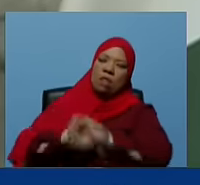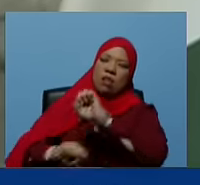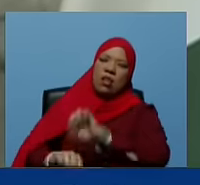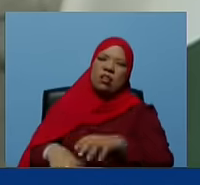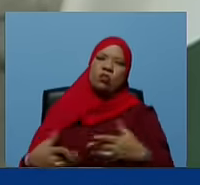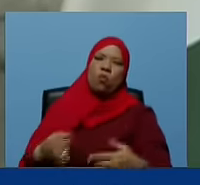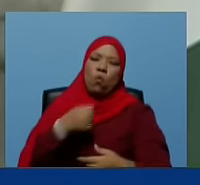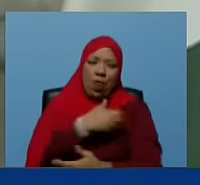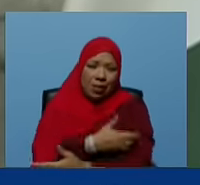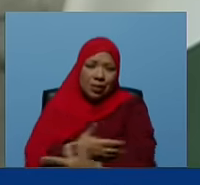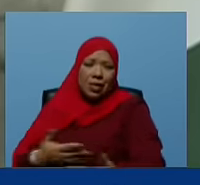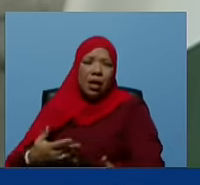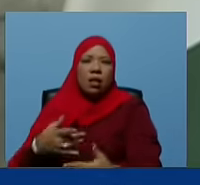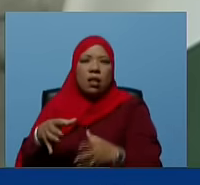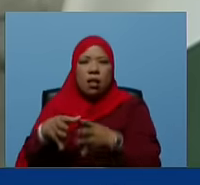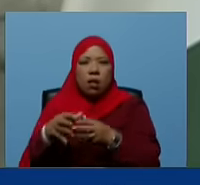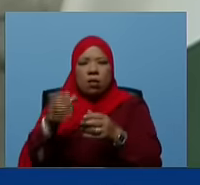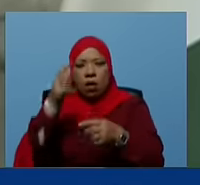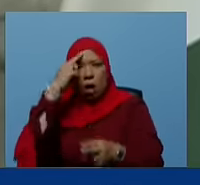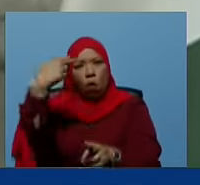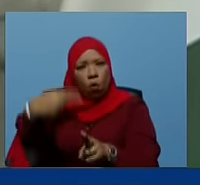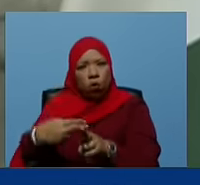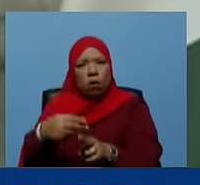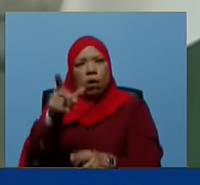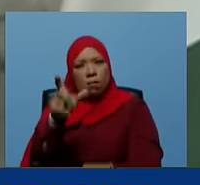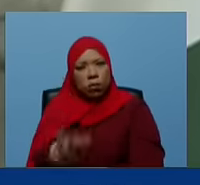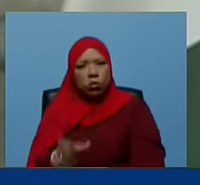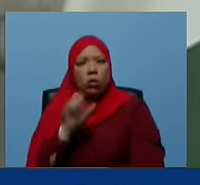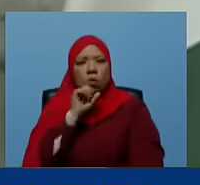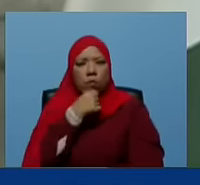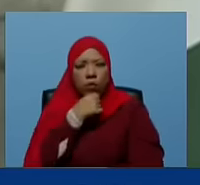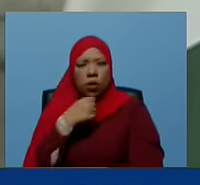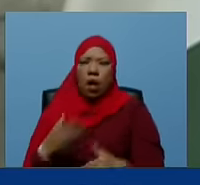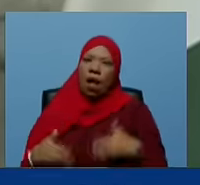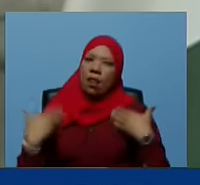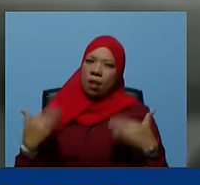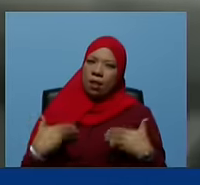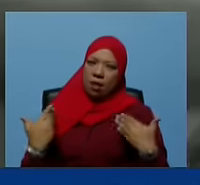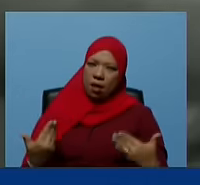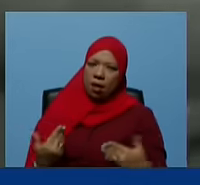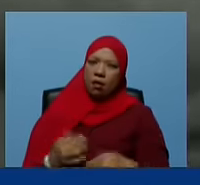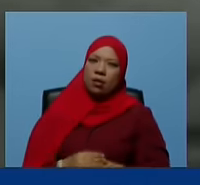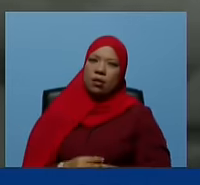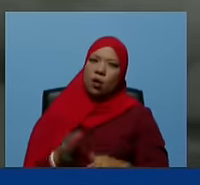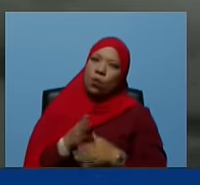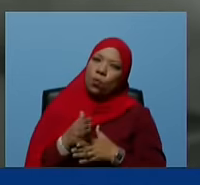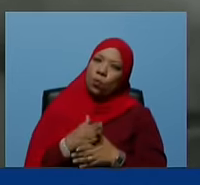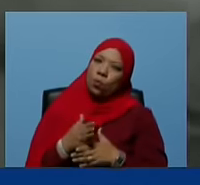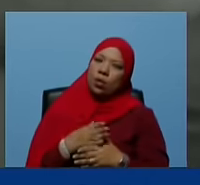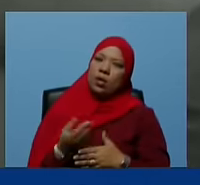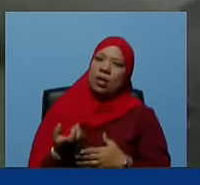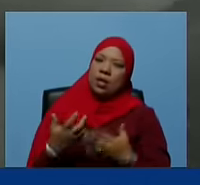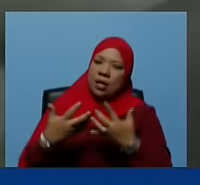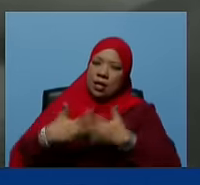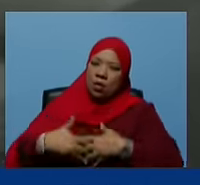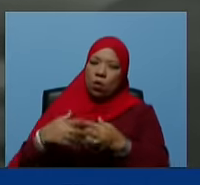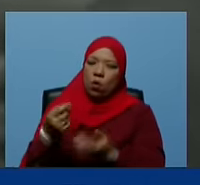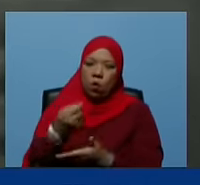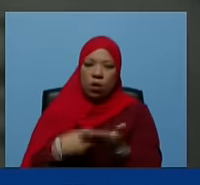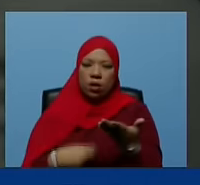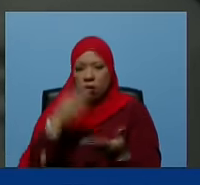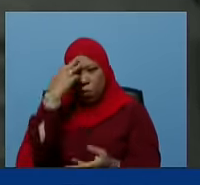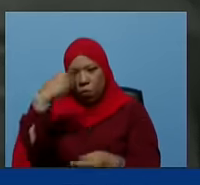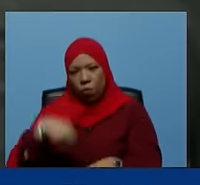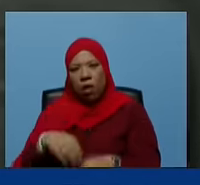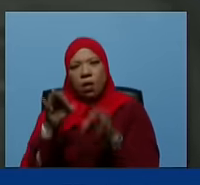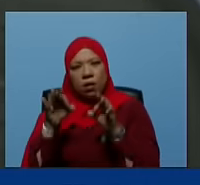ese legado y ese honor. Así que me da mucha alegría compartir esta inversión.